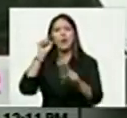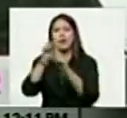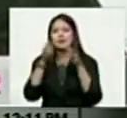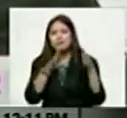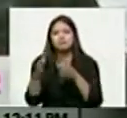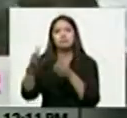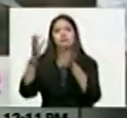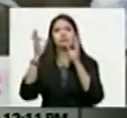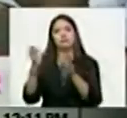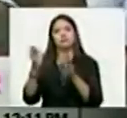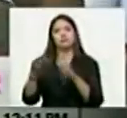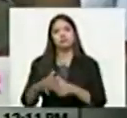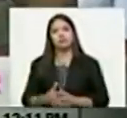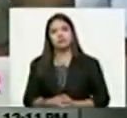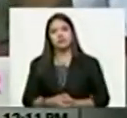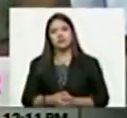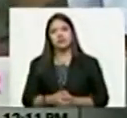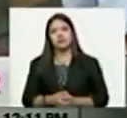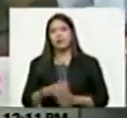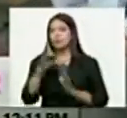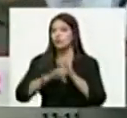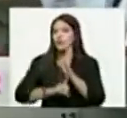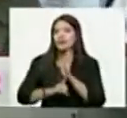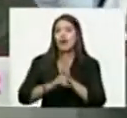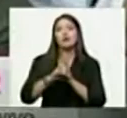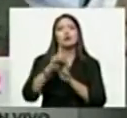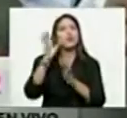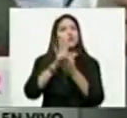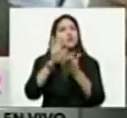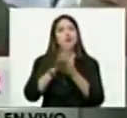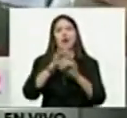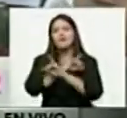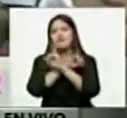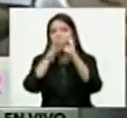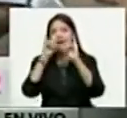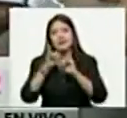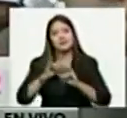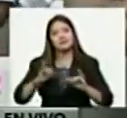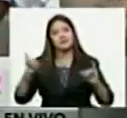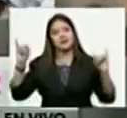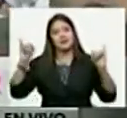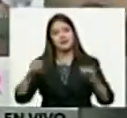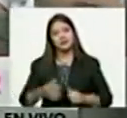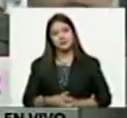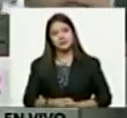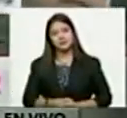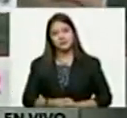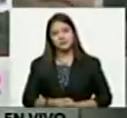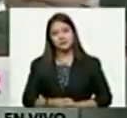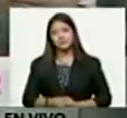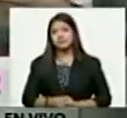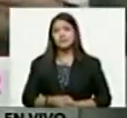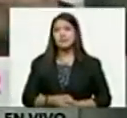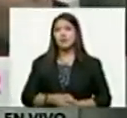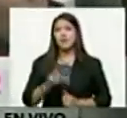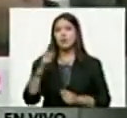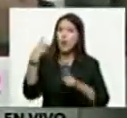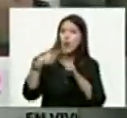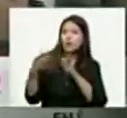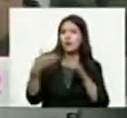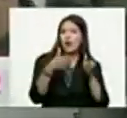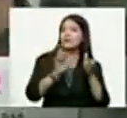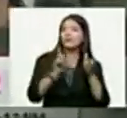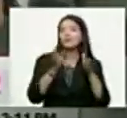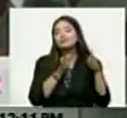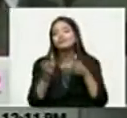sino su desarrollo, su bienestar, su felicidad. no se merece otro destino sino